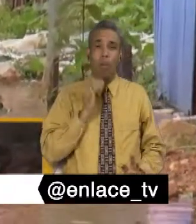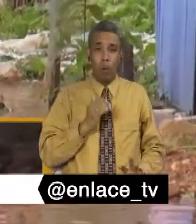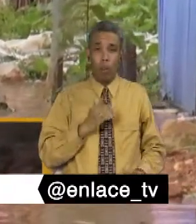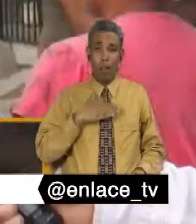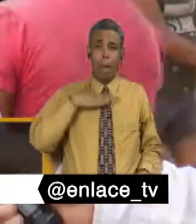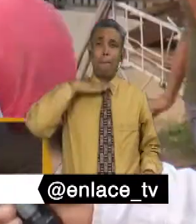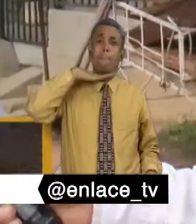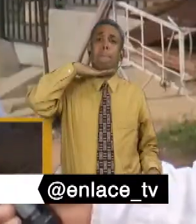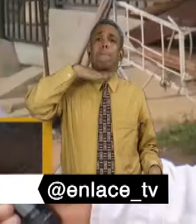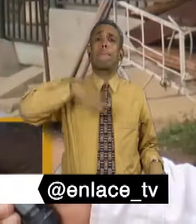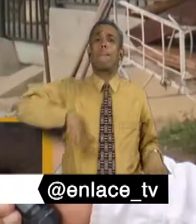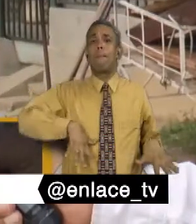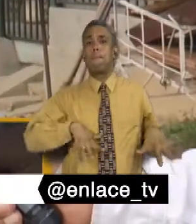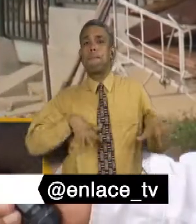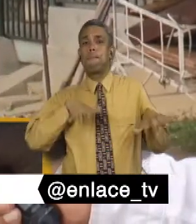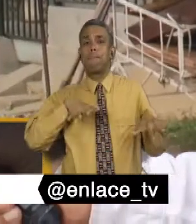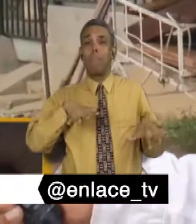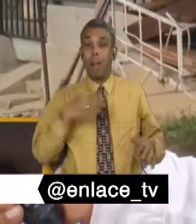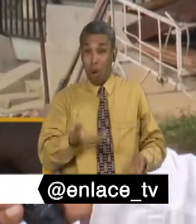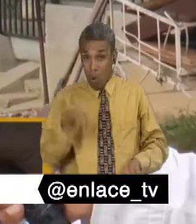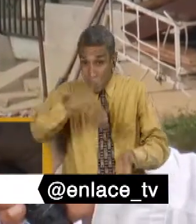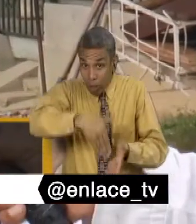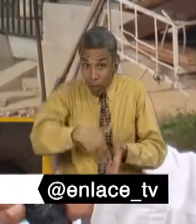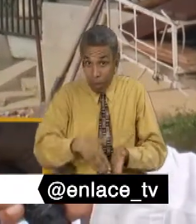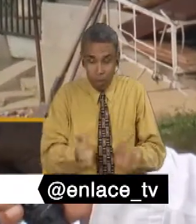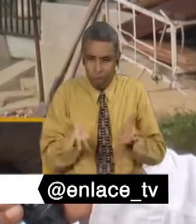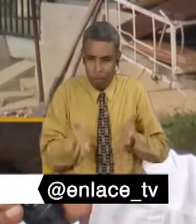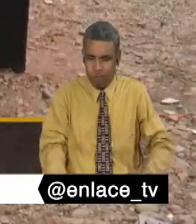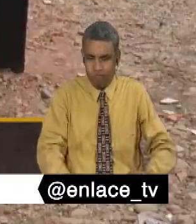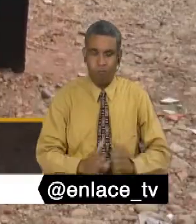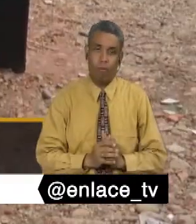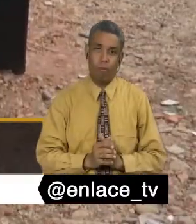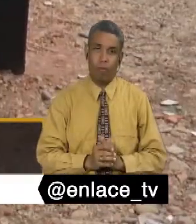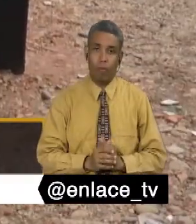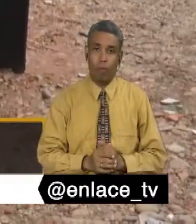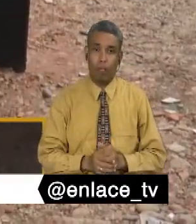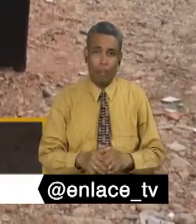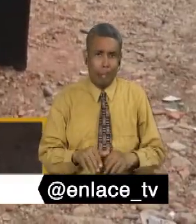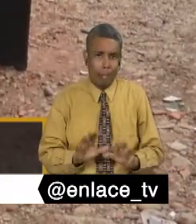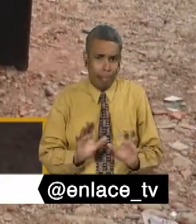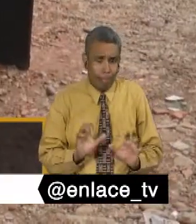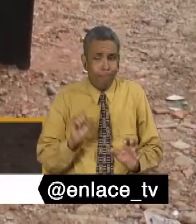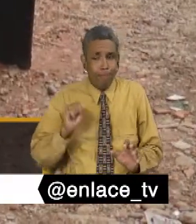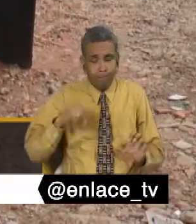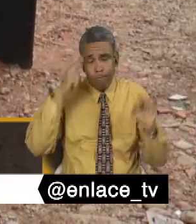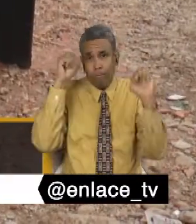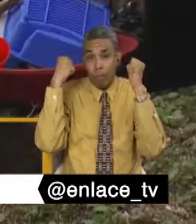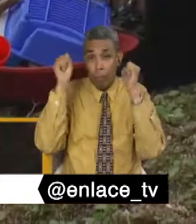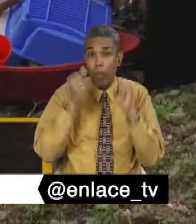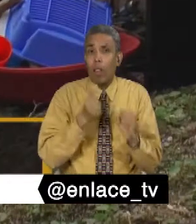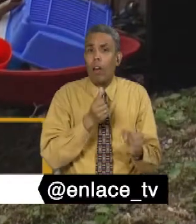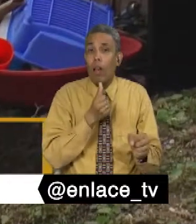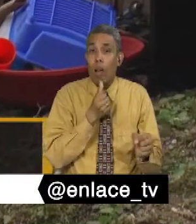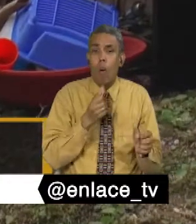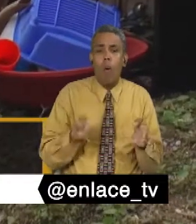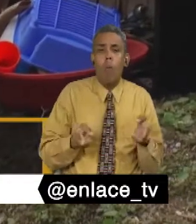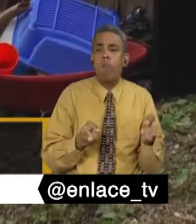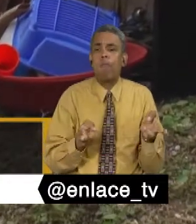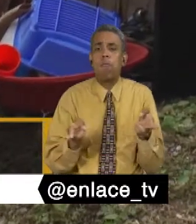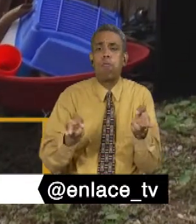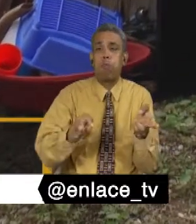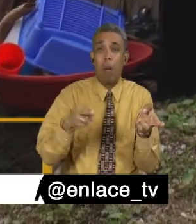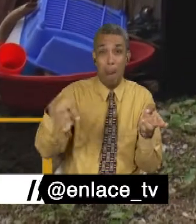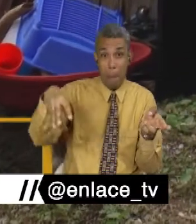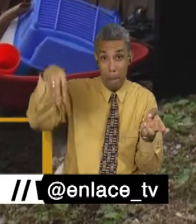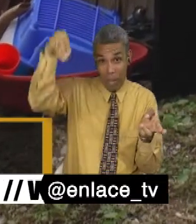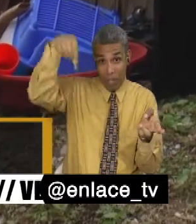cuello. Lamentablemente el río está subiendo el nivel y